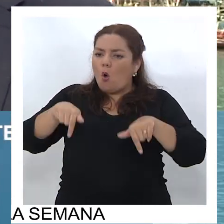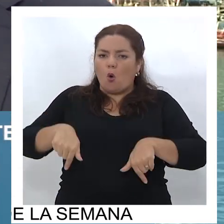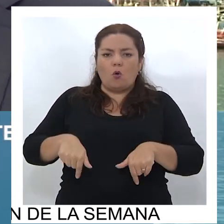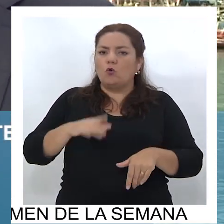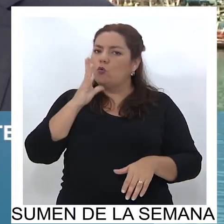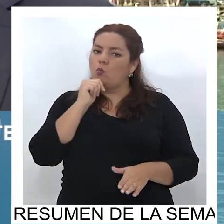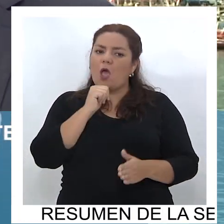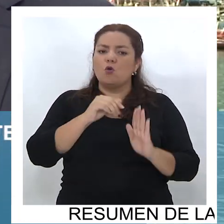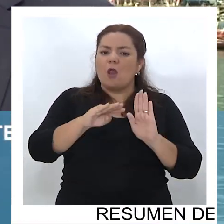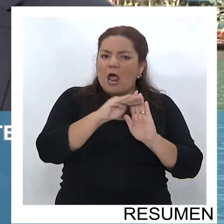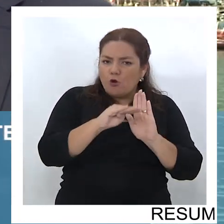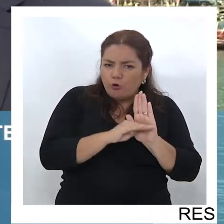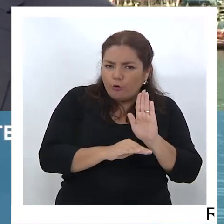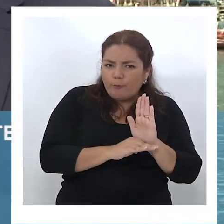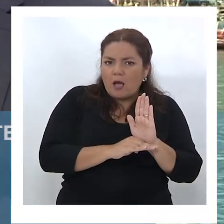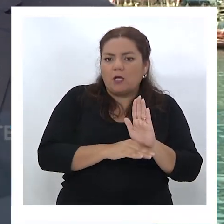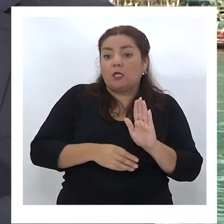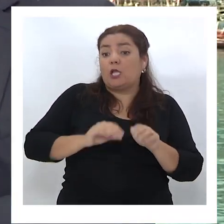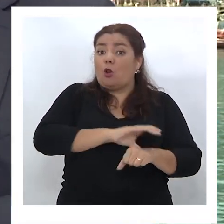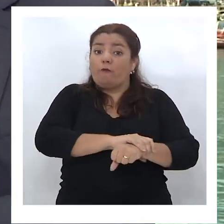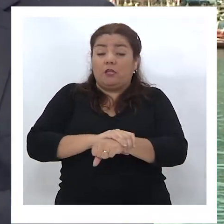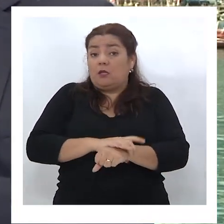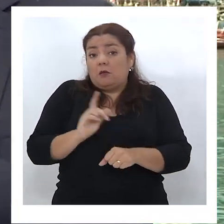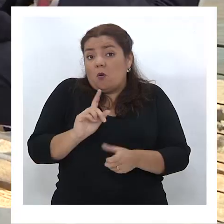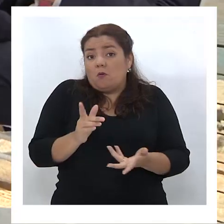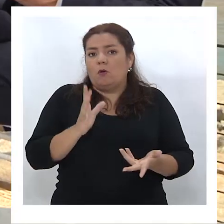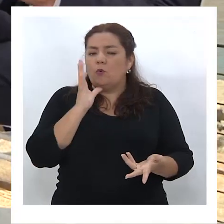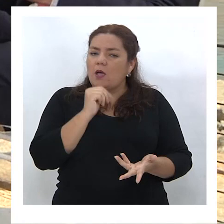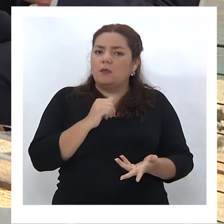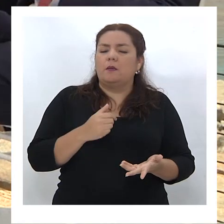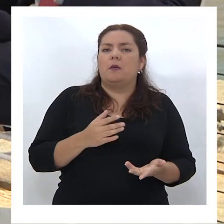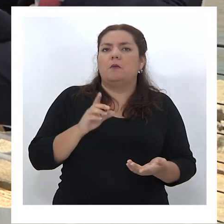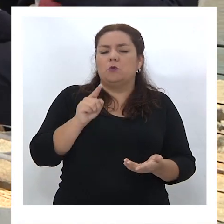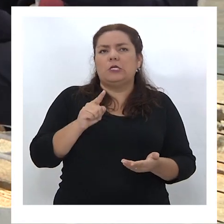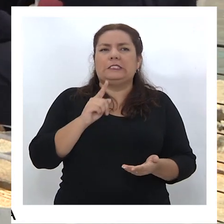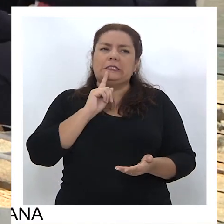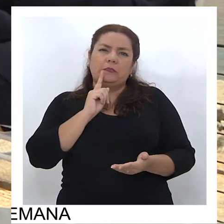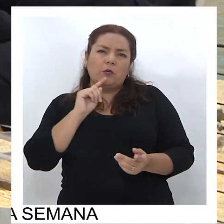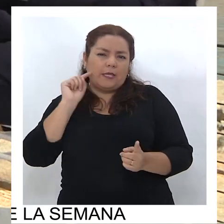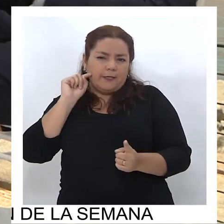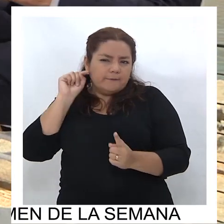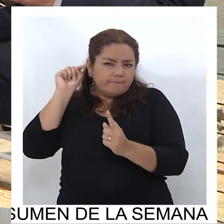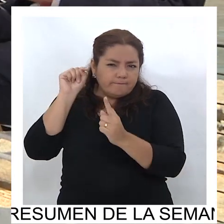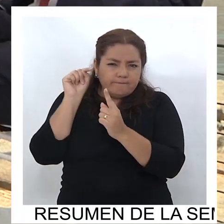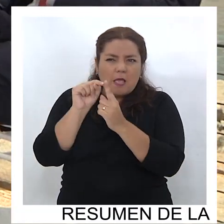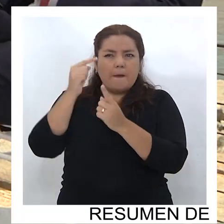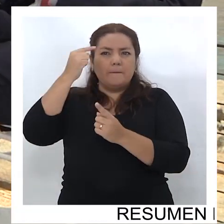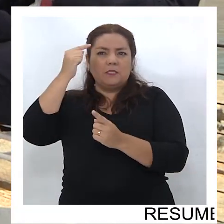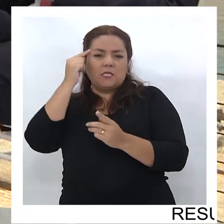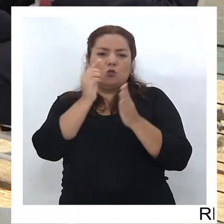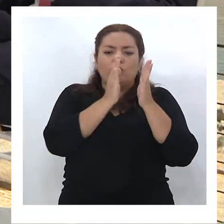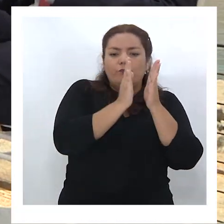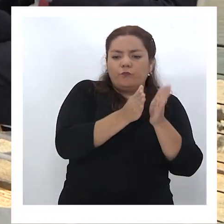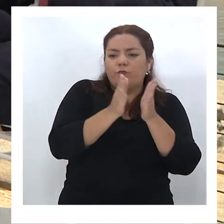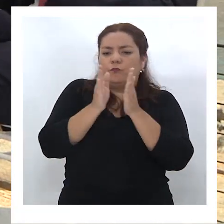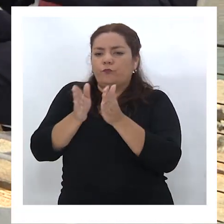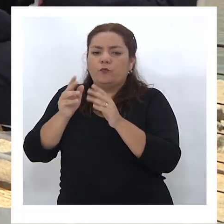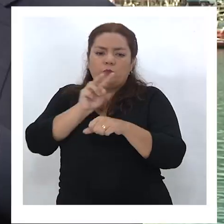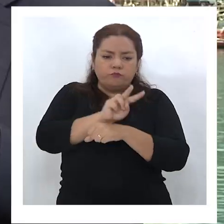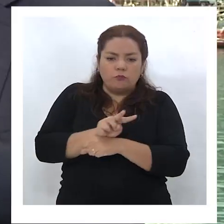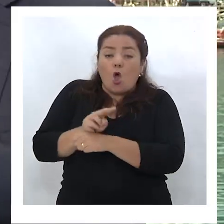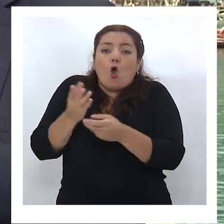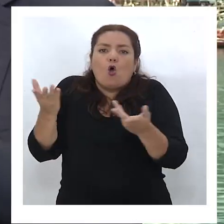obligue, pero ya existen varias mineras que en Chile lo hacen y tenemos que caminar para allá, digamos, hacia un